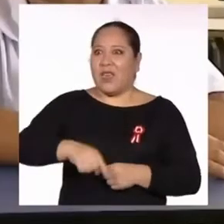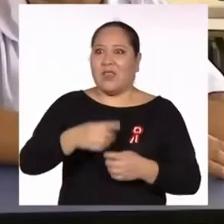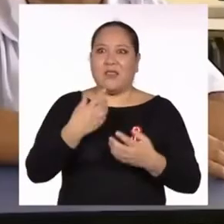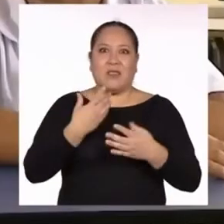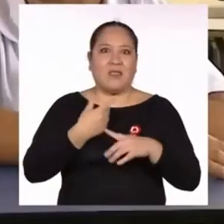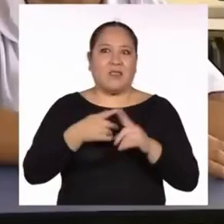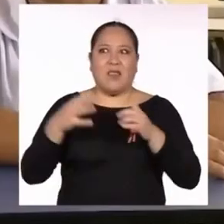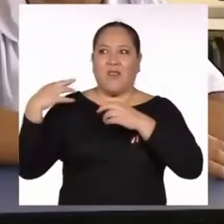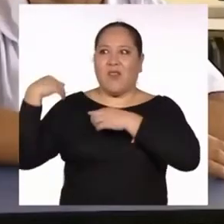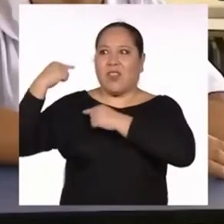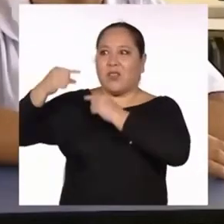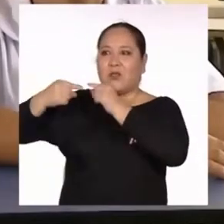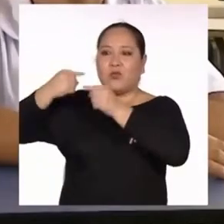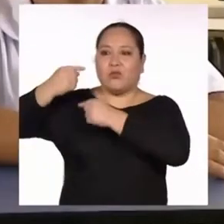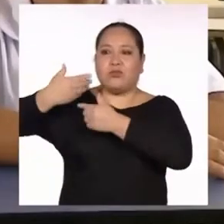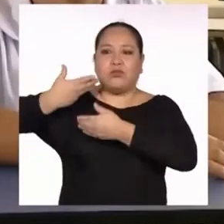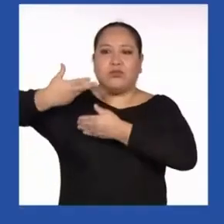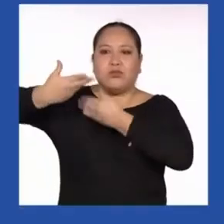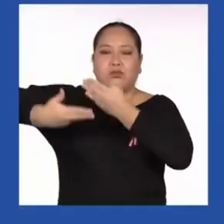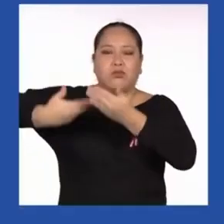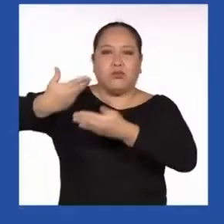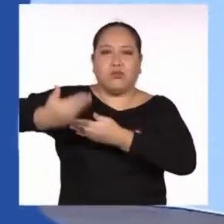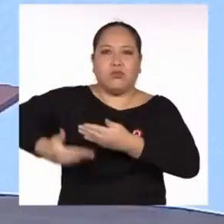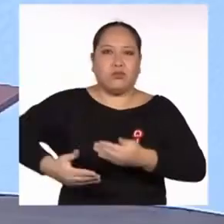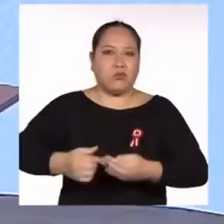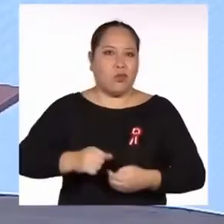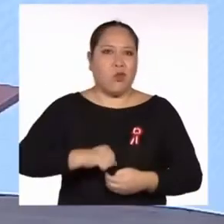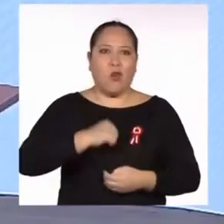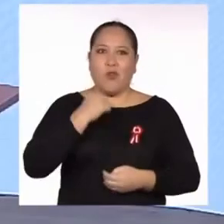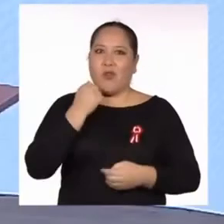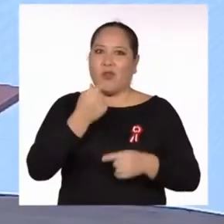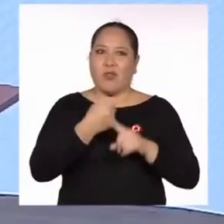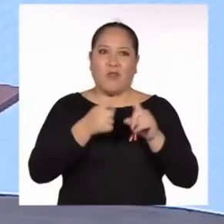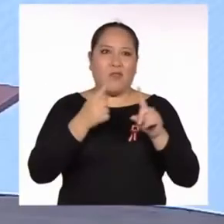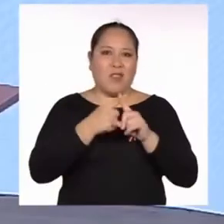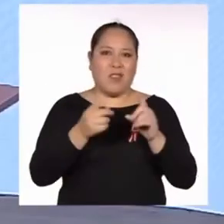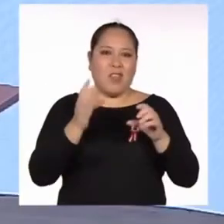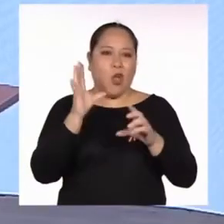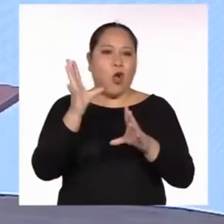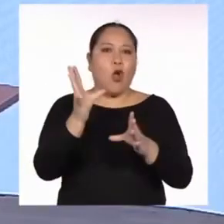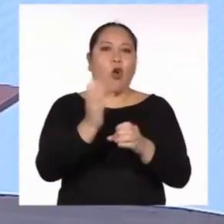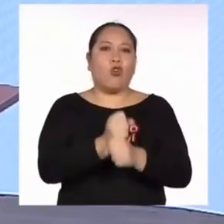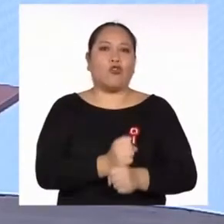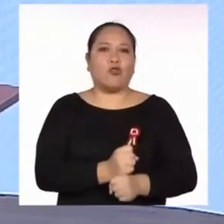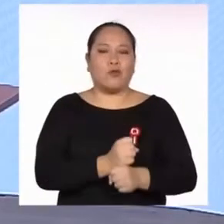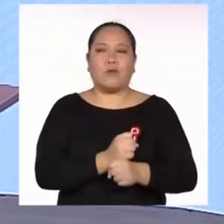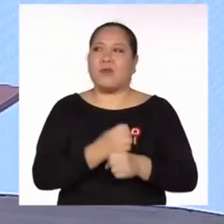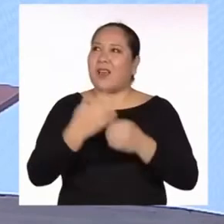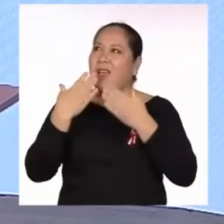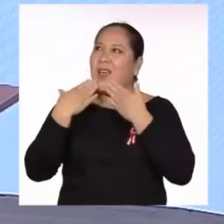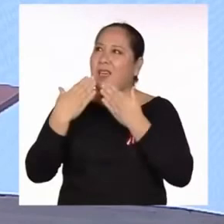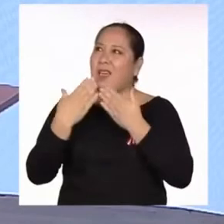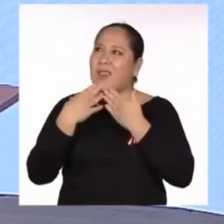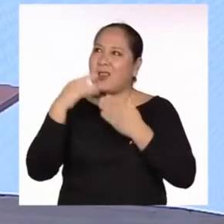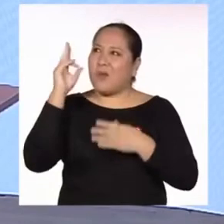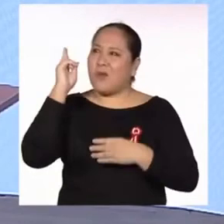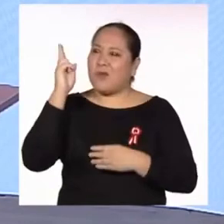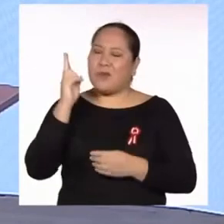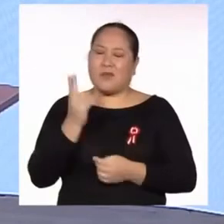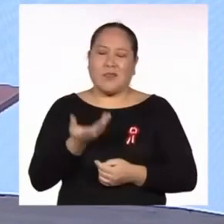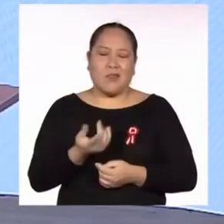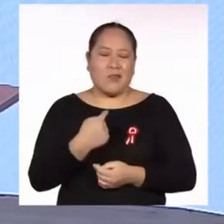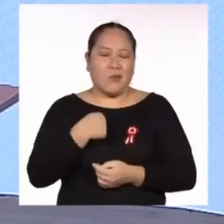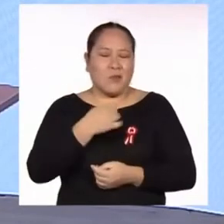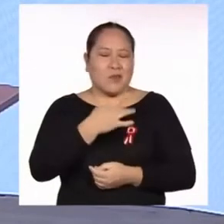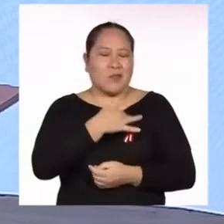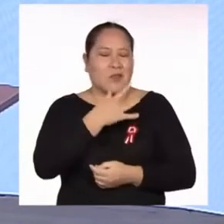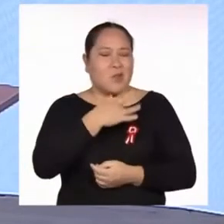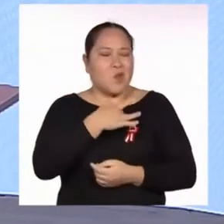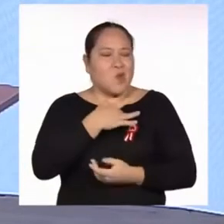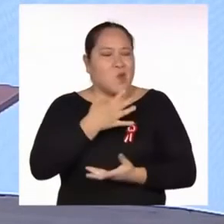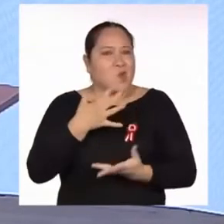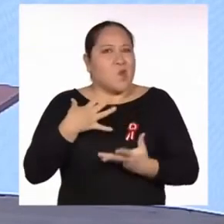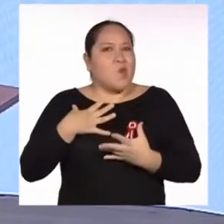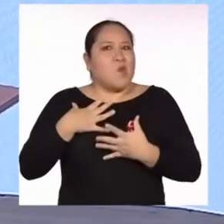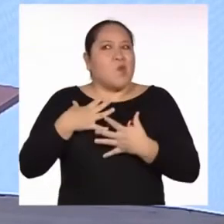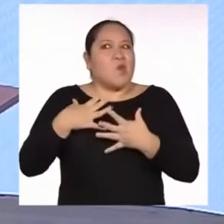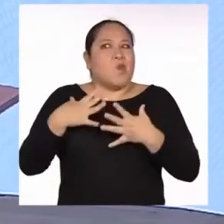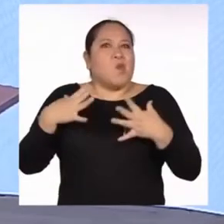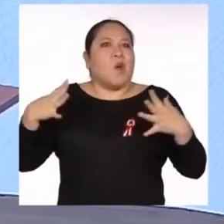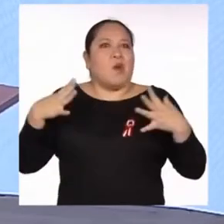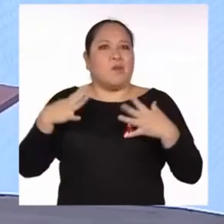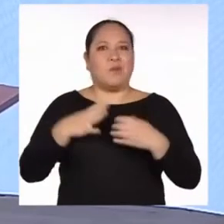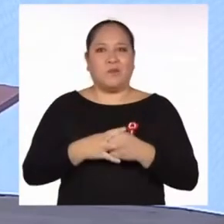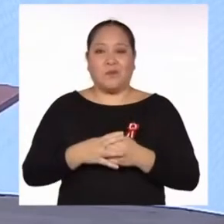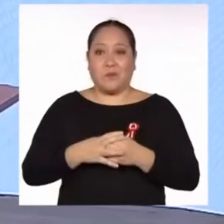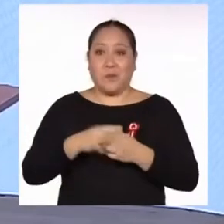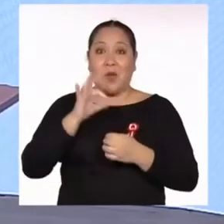el perú tenemos que estar felices y sacar pecho gracias profesora me estoy inspirando mucho voy a aprovechar para